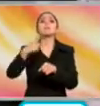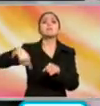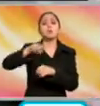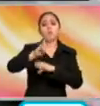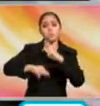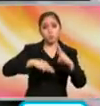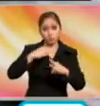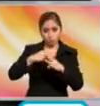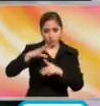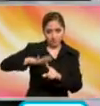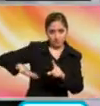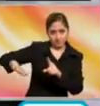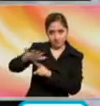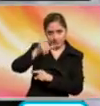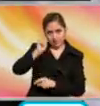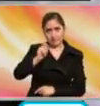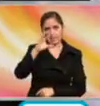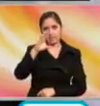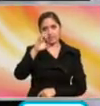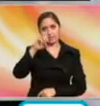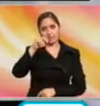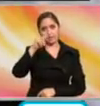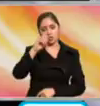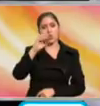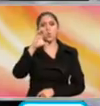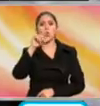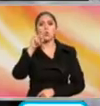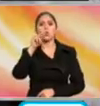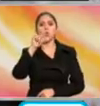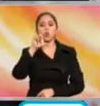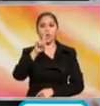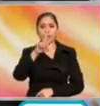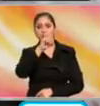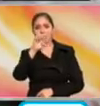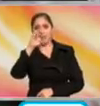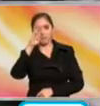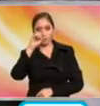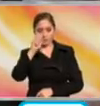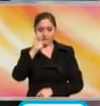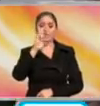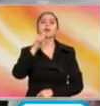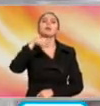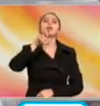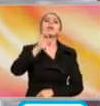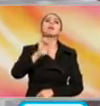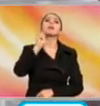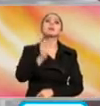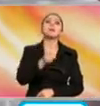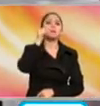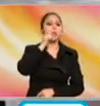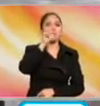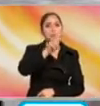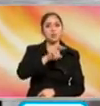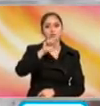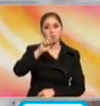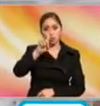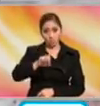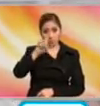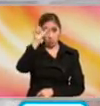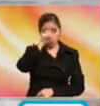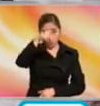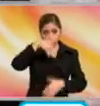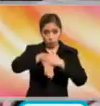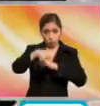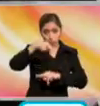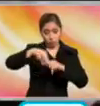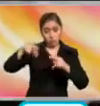Centro Cultural del Bosque, en el Teatro del Granero, de jueves, viernes, sábados y domingos. No dejen de verla. De veras, además vale solo 150